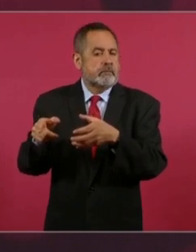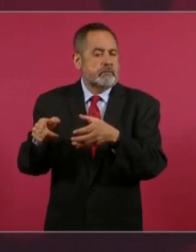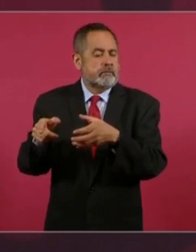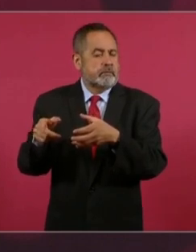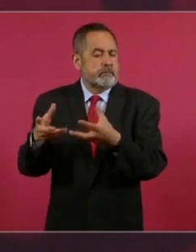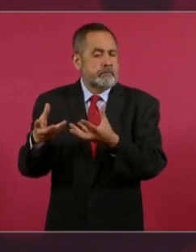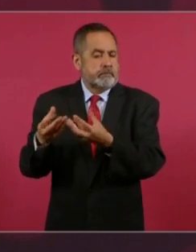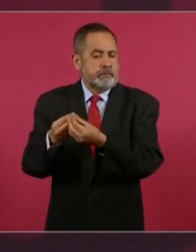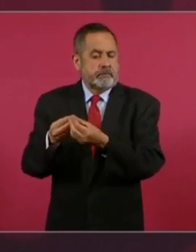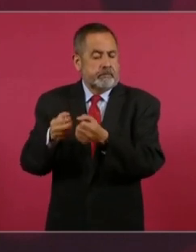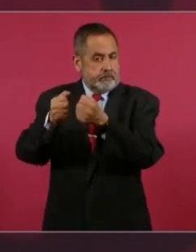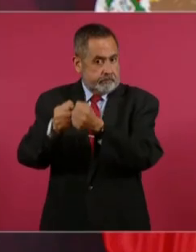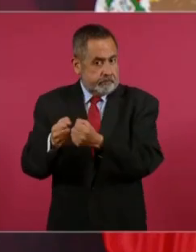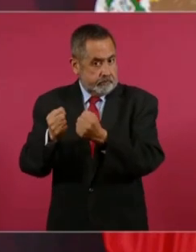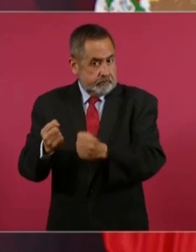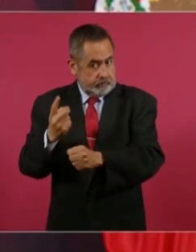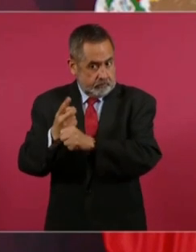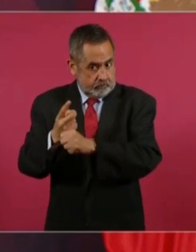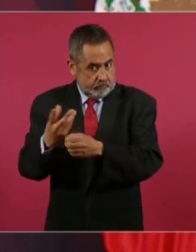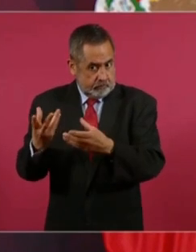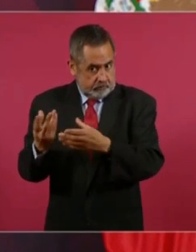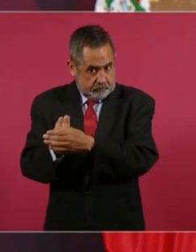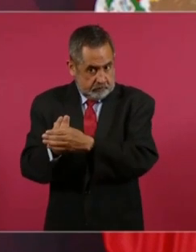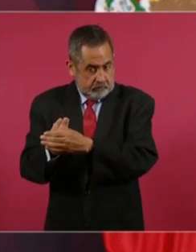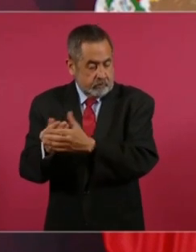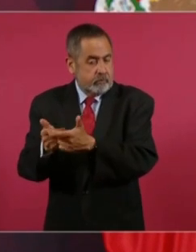de la mañana